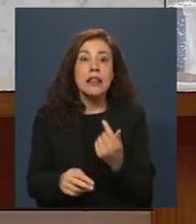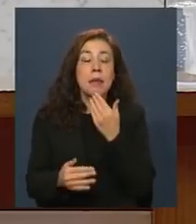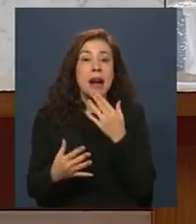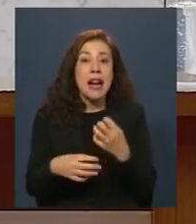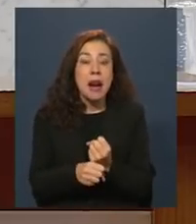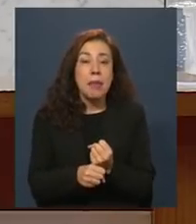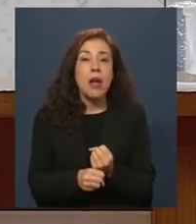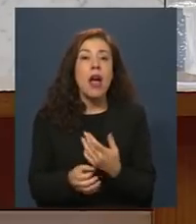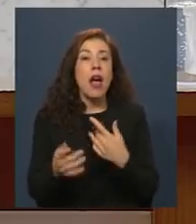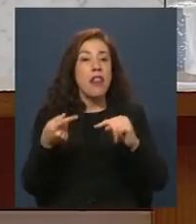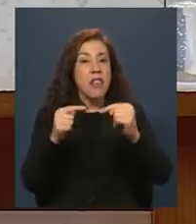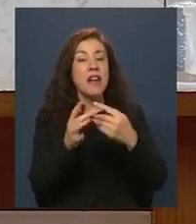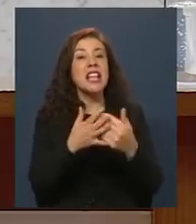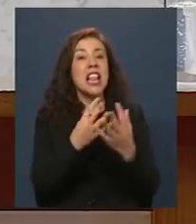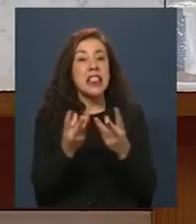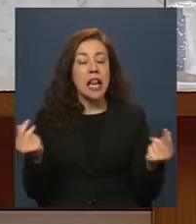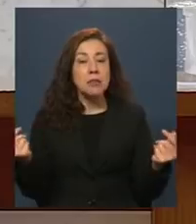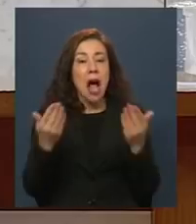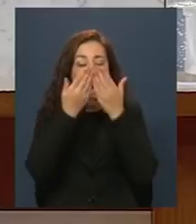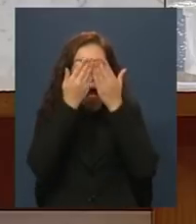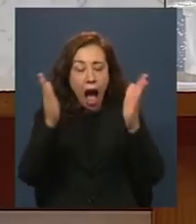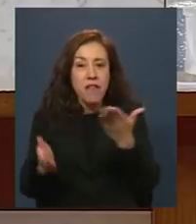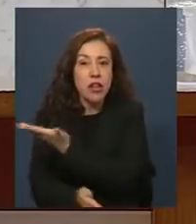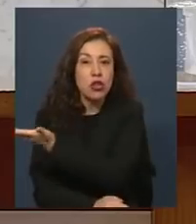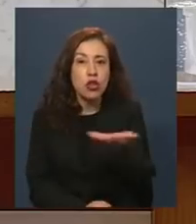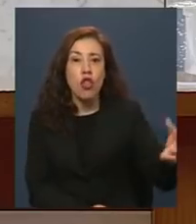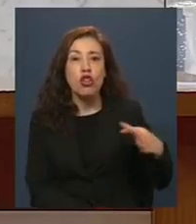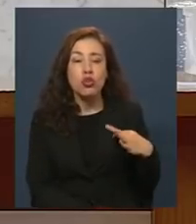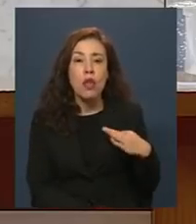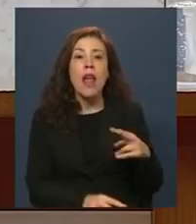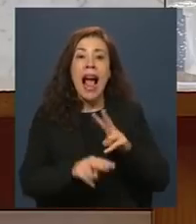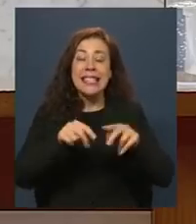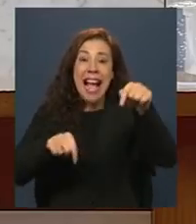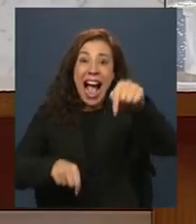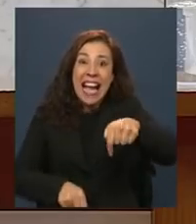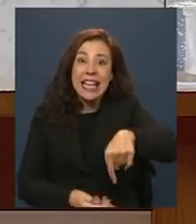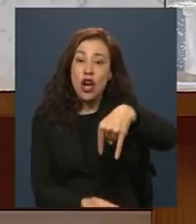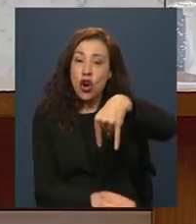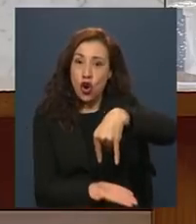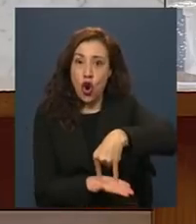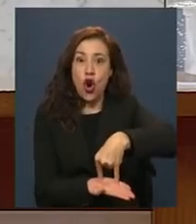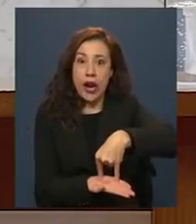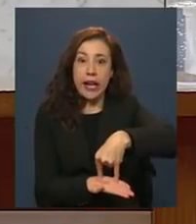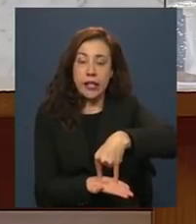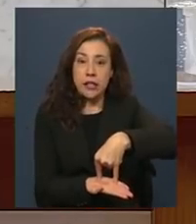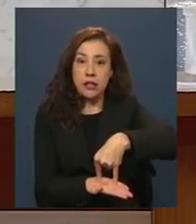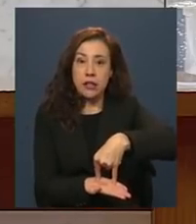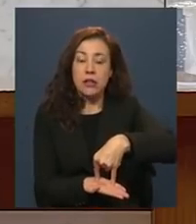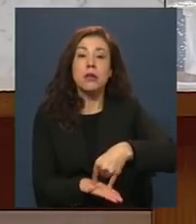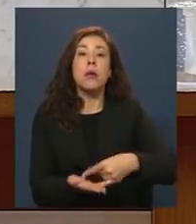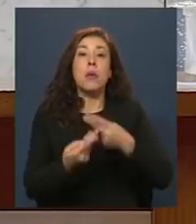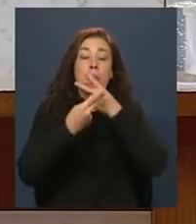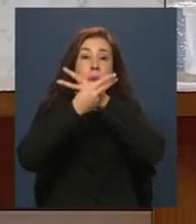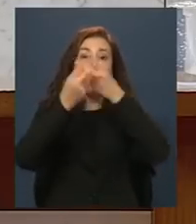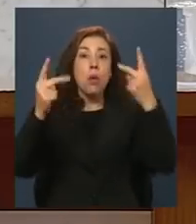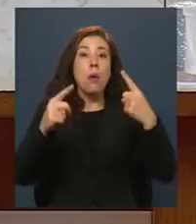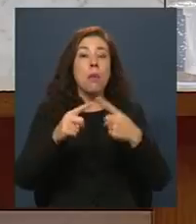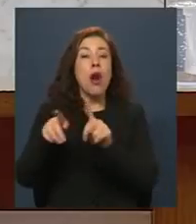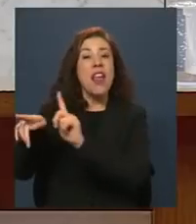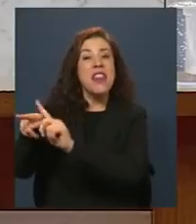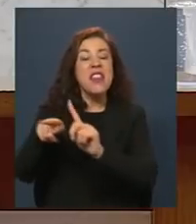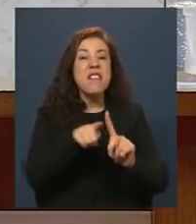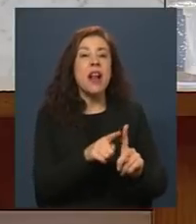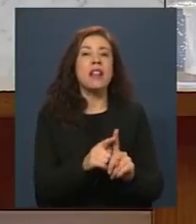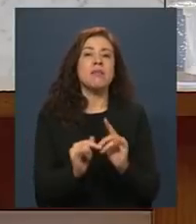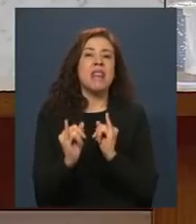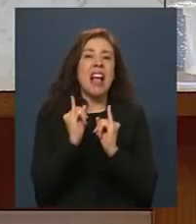debate transparente, abierto a la ciudadanía, realizado aquí en el Congreso Nacional, transmitido a través de las distintas